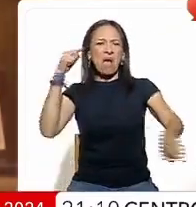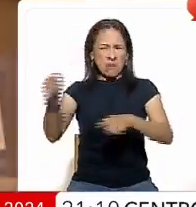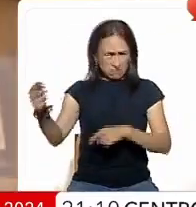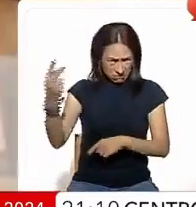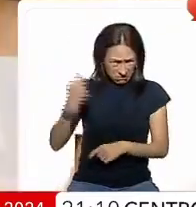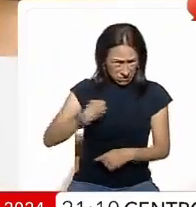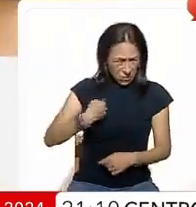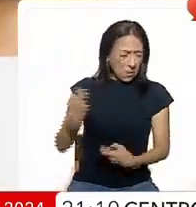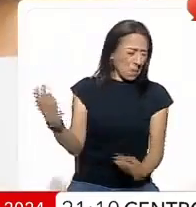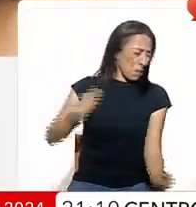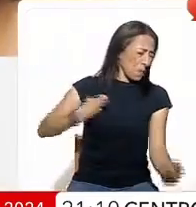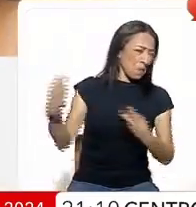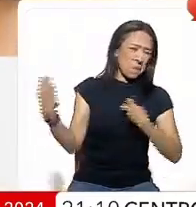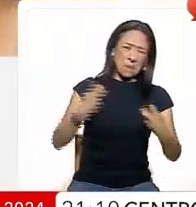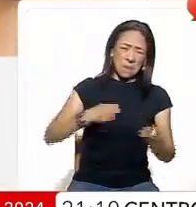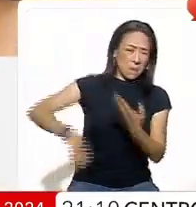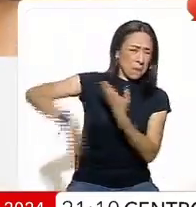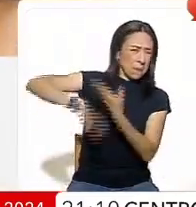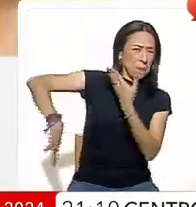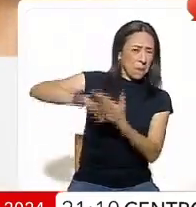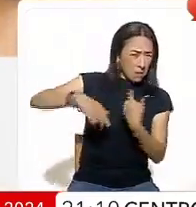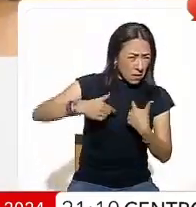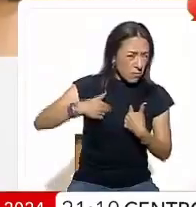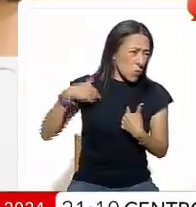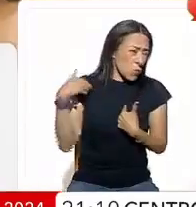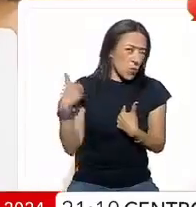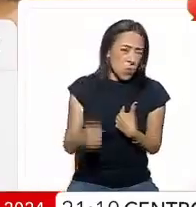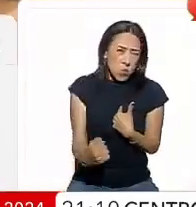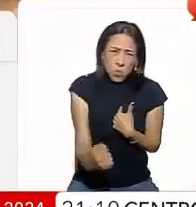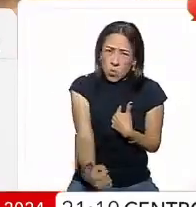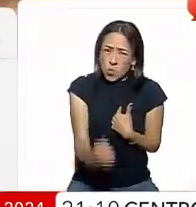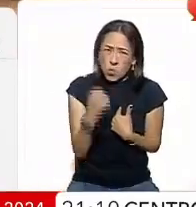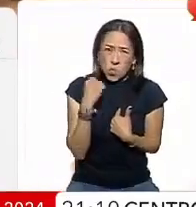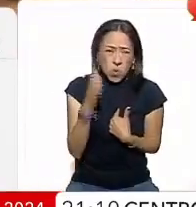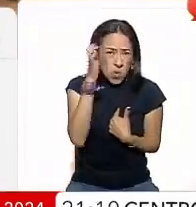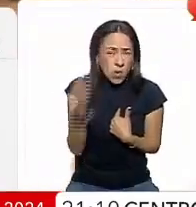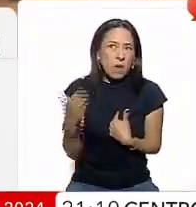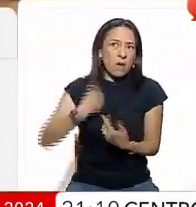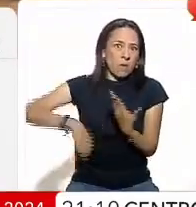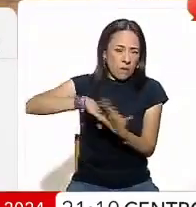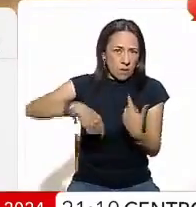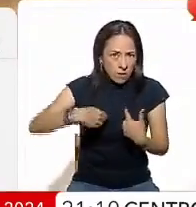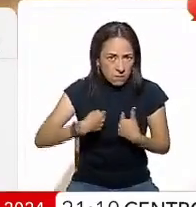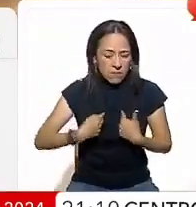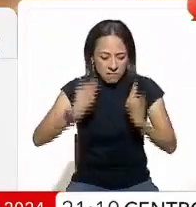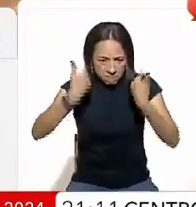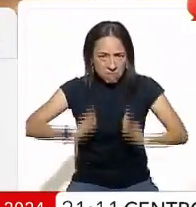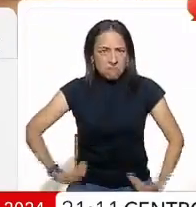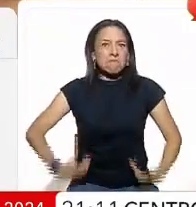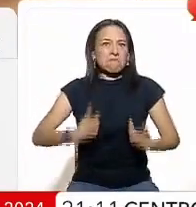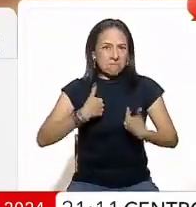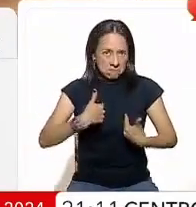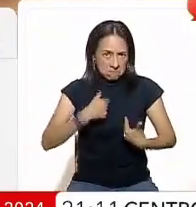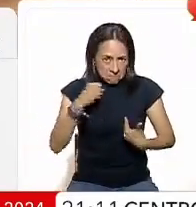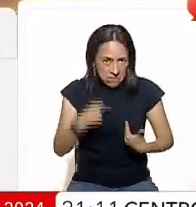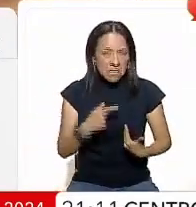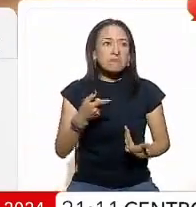muy fuerte contra mí, contra mi persona, mi prestigio, mi familia, y tuve que